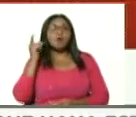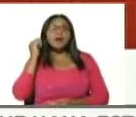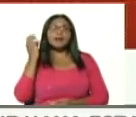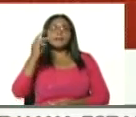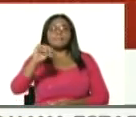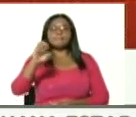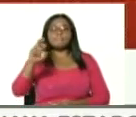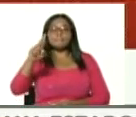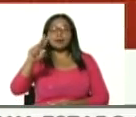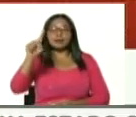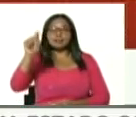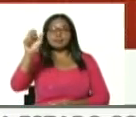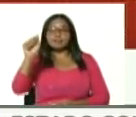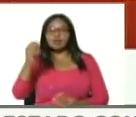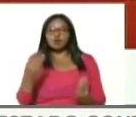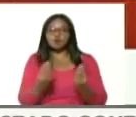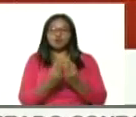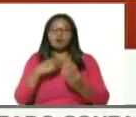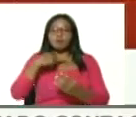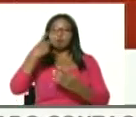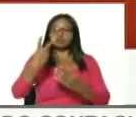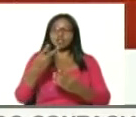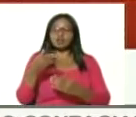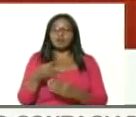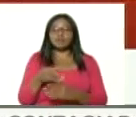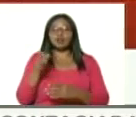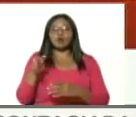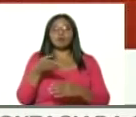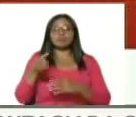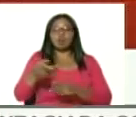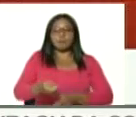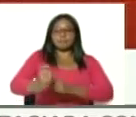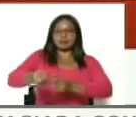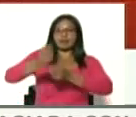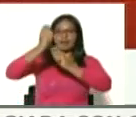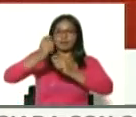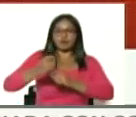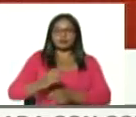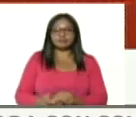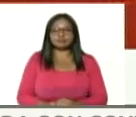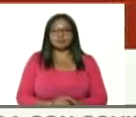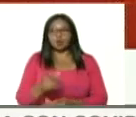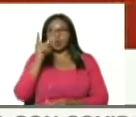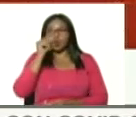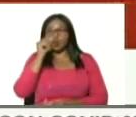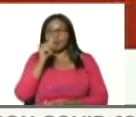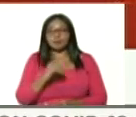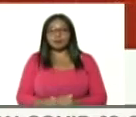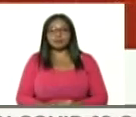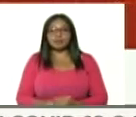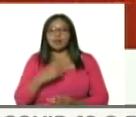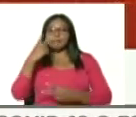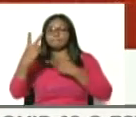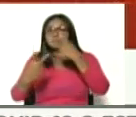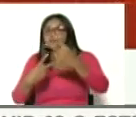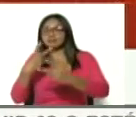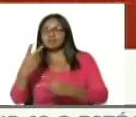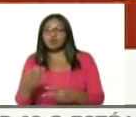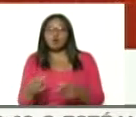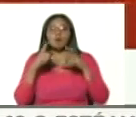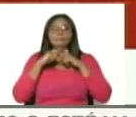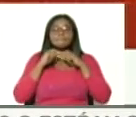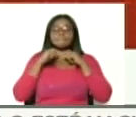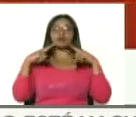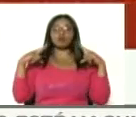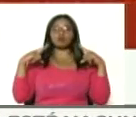Berroterán, junto al vocero de los pescadores, Michael Delgado, en el paseo Macuto. No olvido jamás ese